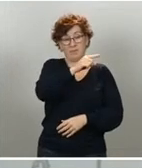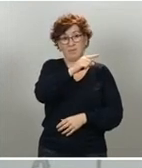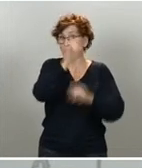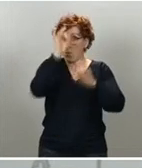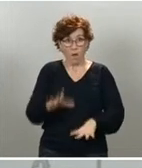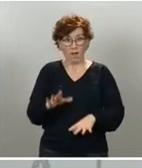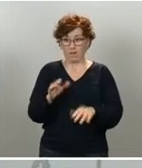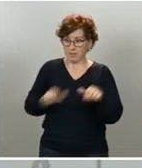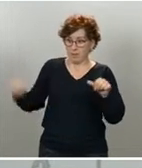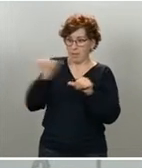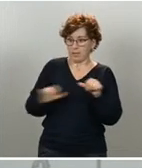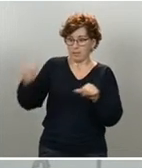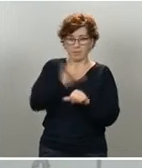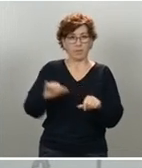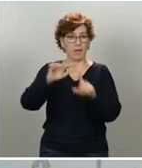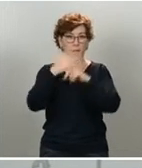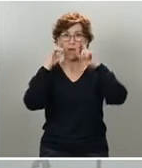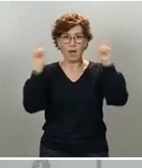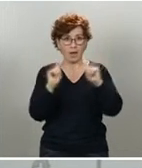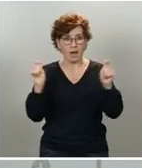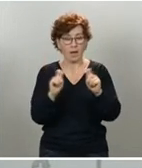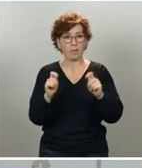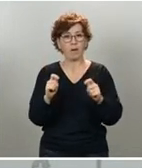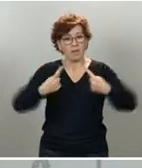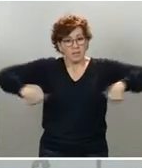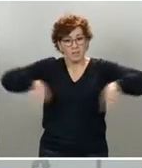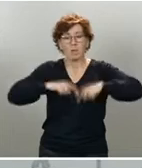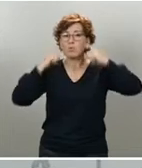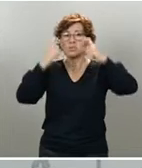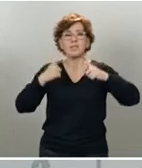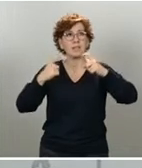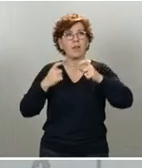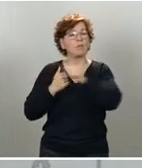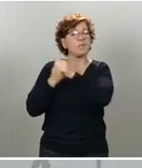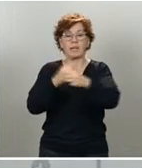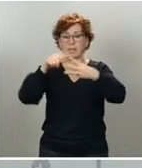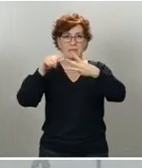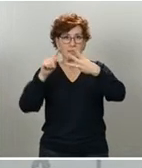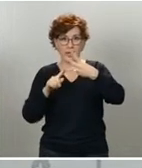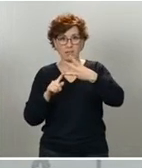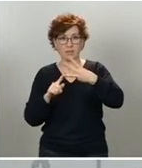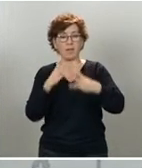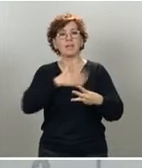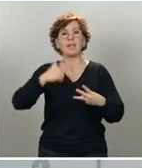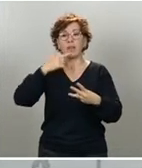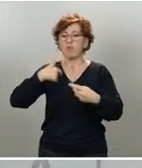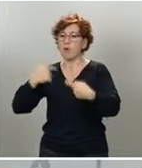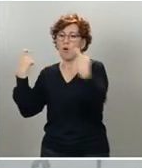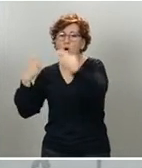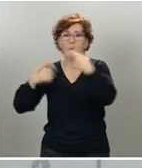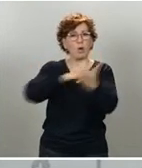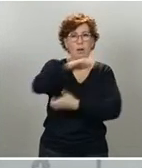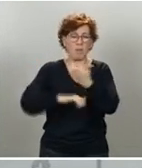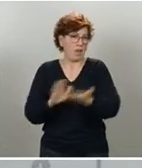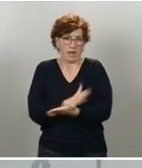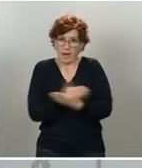de estado de alarma. Hemos tratado de seguir esas 3 reglas. En primer lugar, no polemizar con nadie. En segundo lugar,